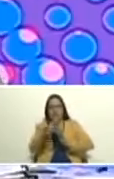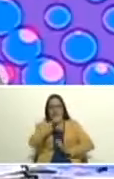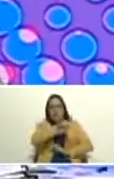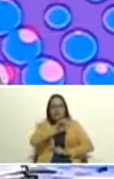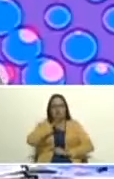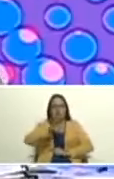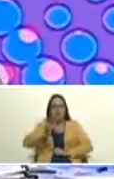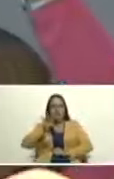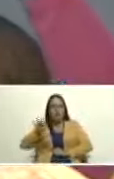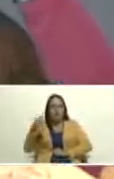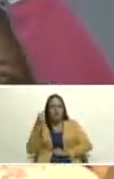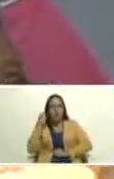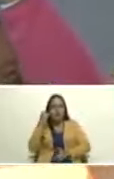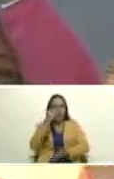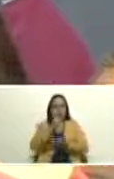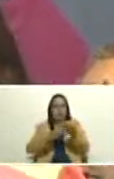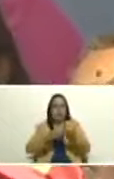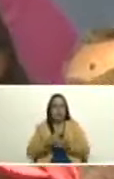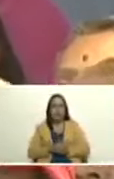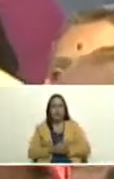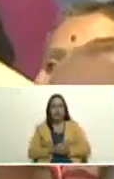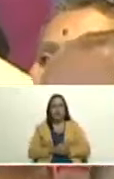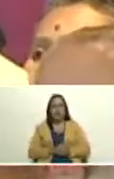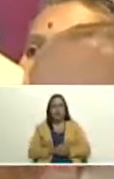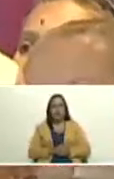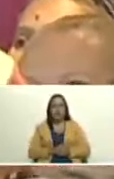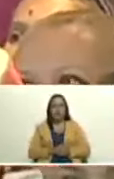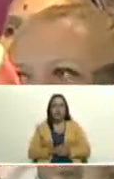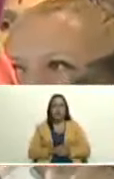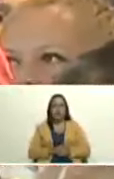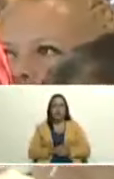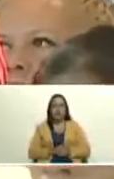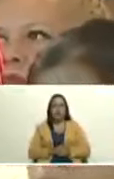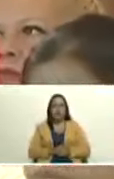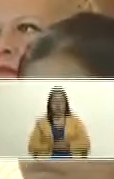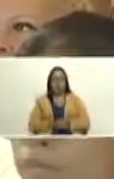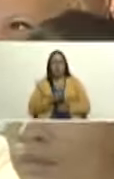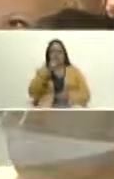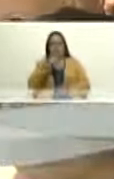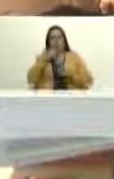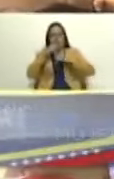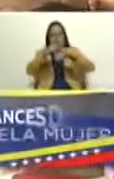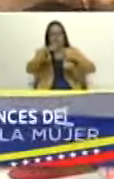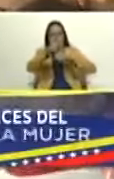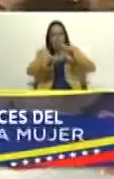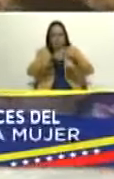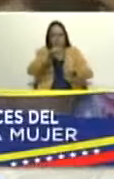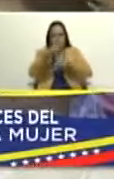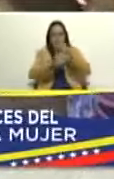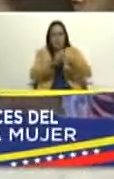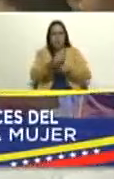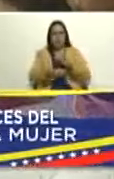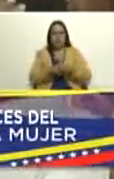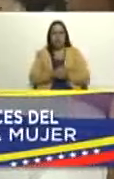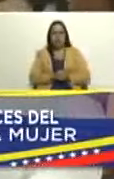4.360.133 mujeres. Y responden la encuesta que le hacemos, ¿verdad?